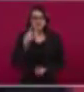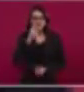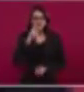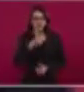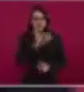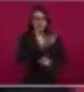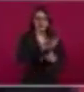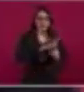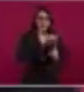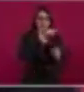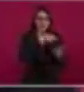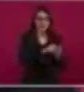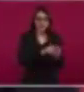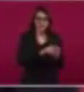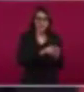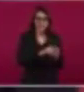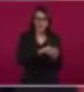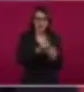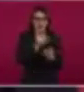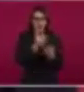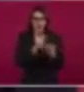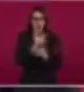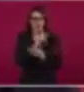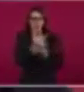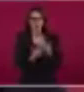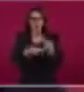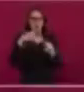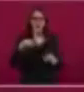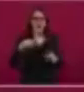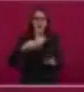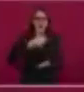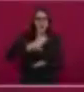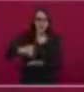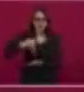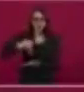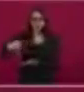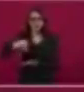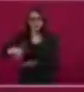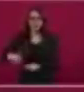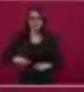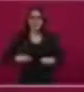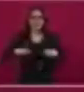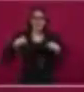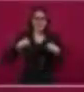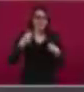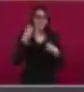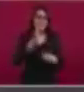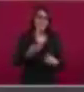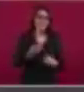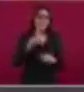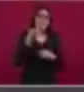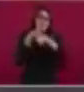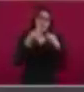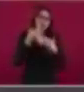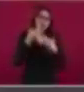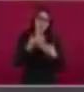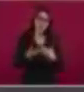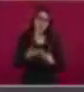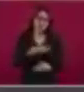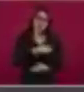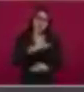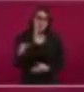región el programa Sembrando Vida. O sea, esa es una buena noticia. En todo lo que es la Costa